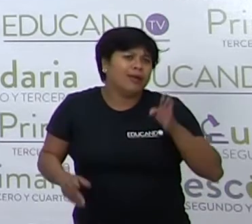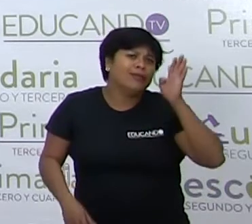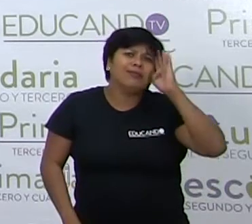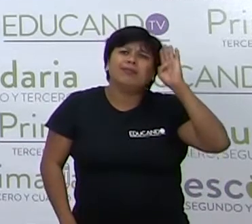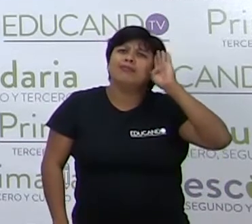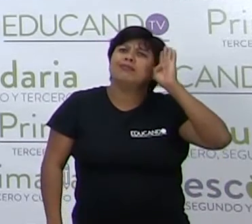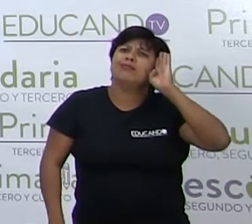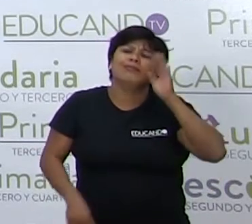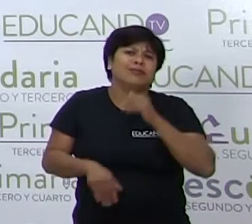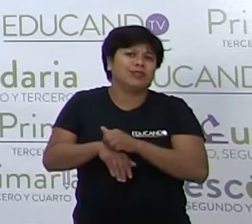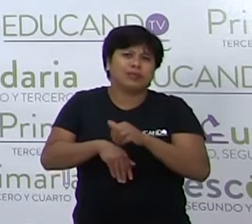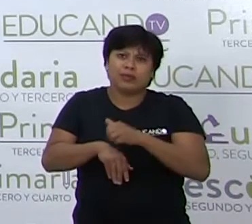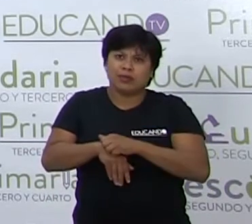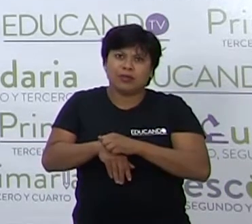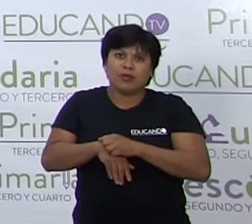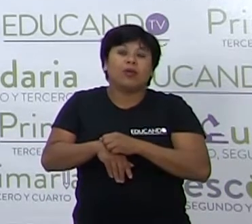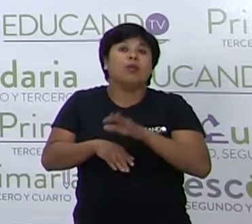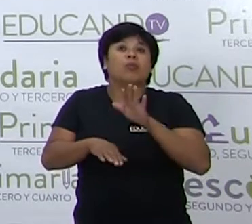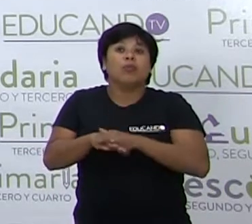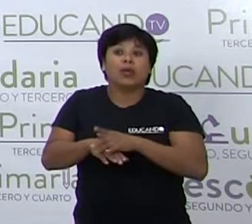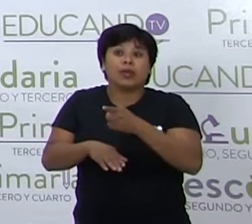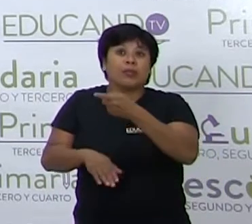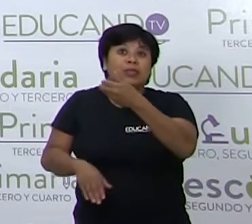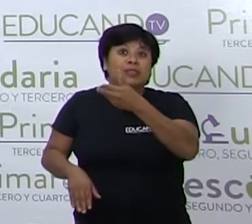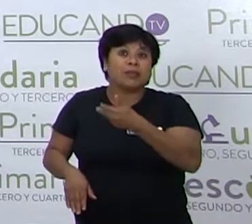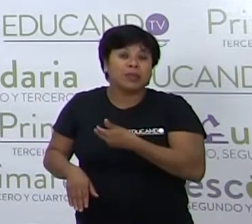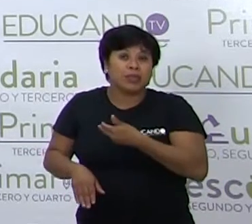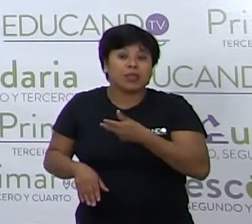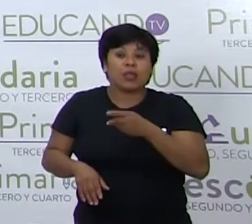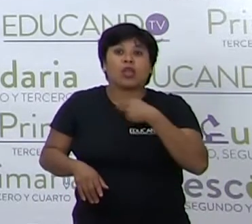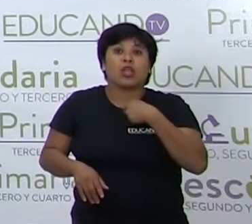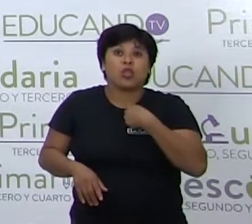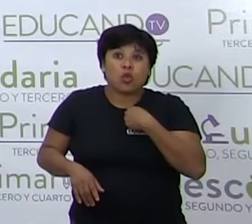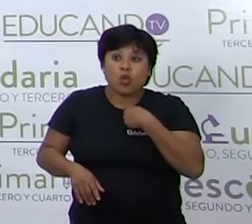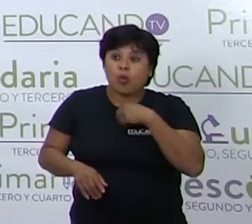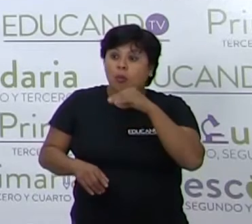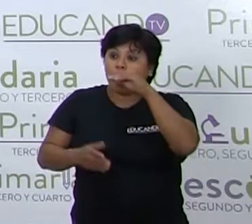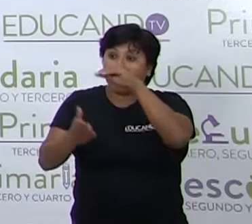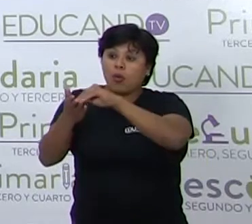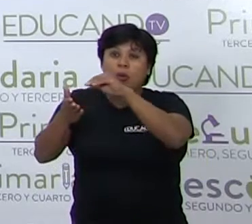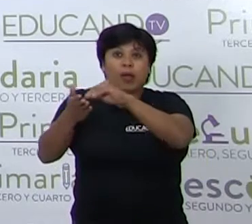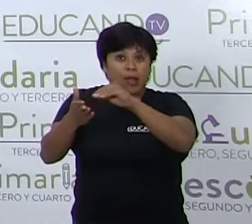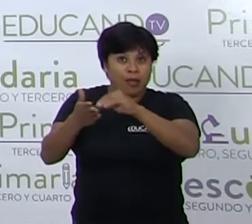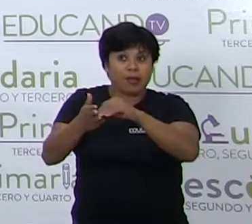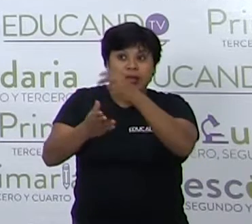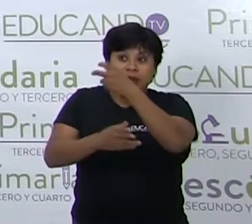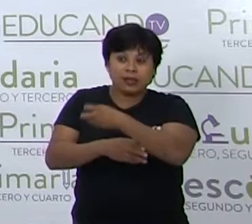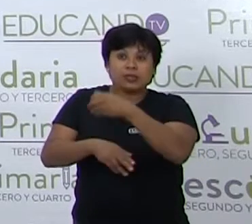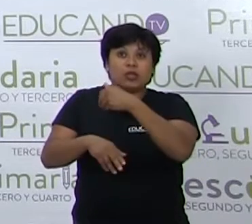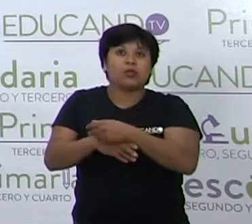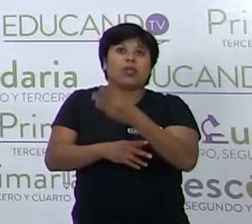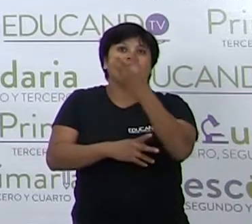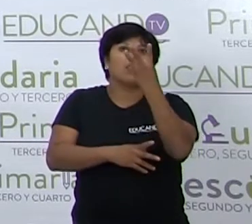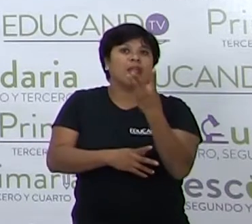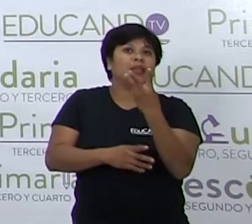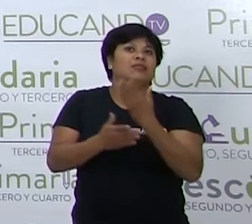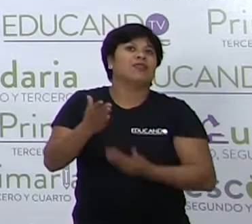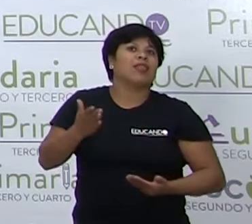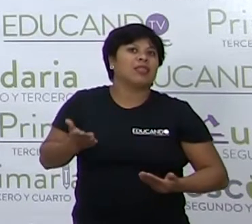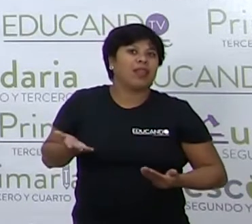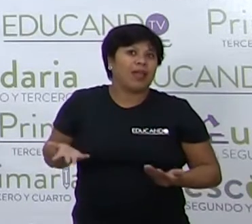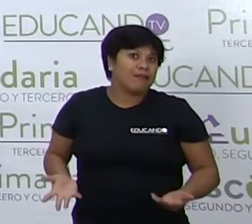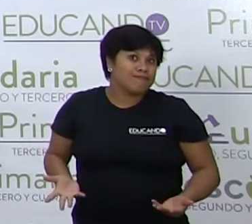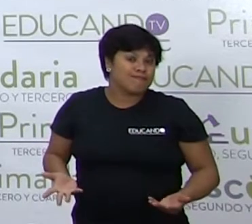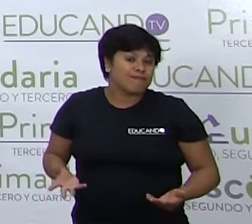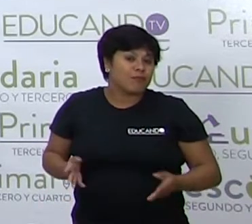demasiados. Sobre todo porque me están pidiendo que ubique estos tres que me hacen falta.